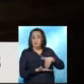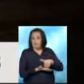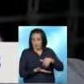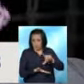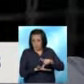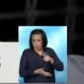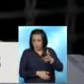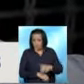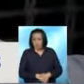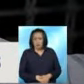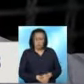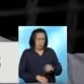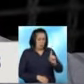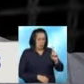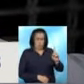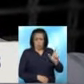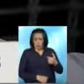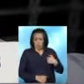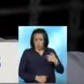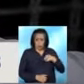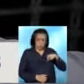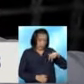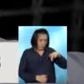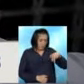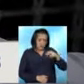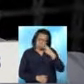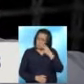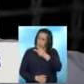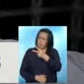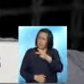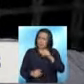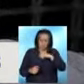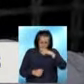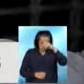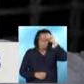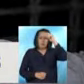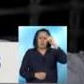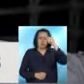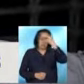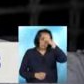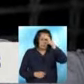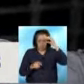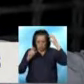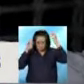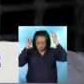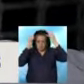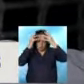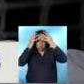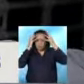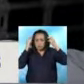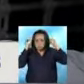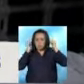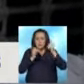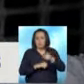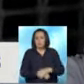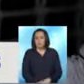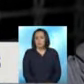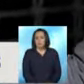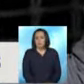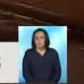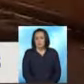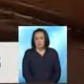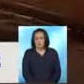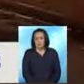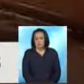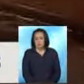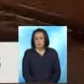de Lima. A uno de, como yo estaba viniendo de allá, vi que uno se alzó la gorra y vi que tenía el panty de eso en la